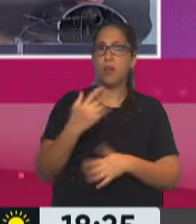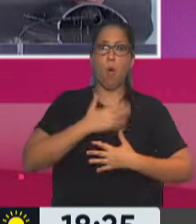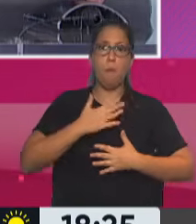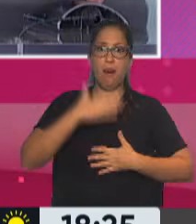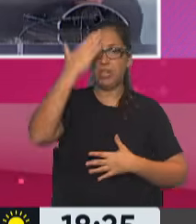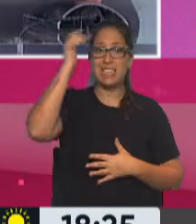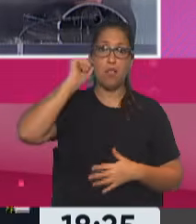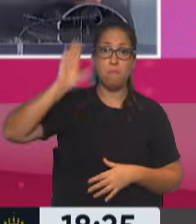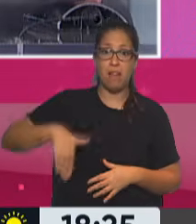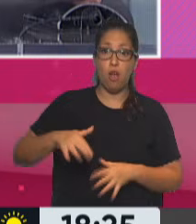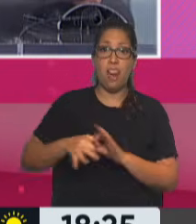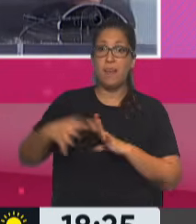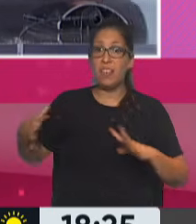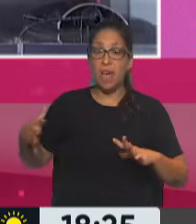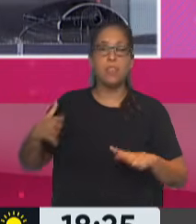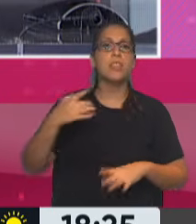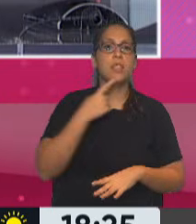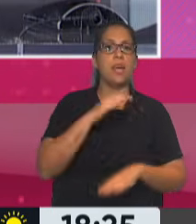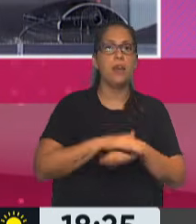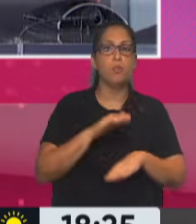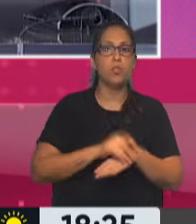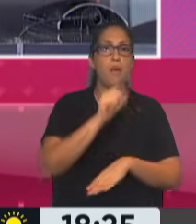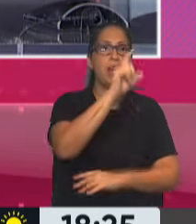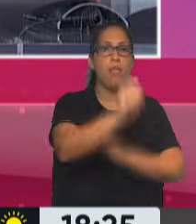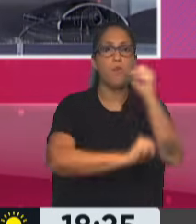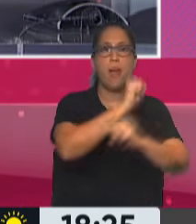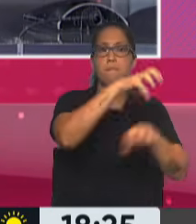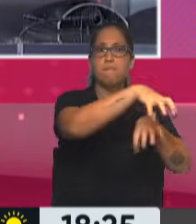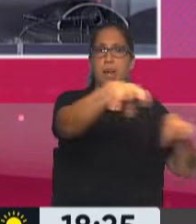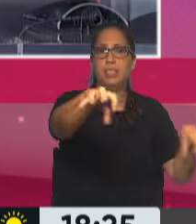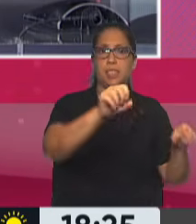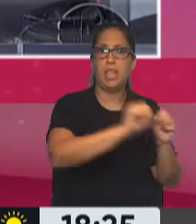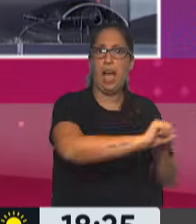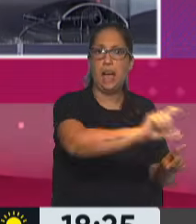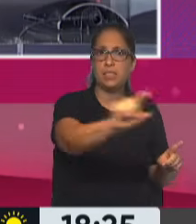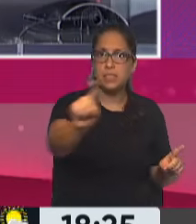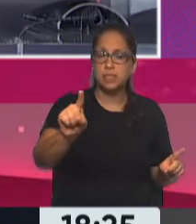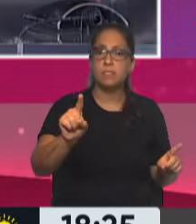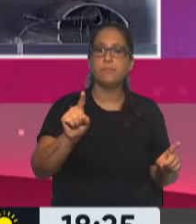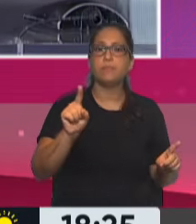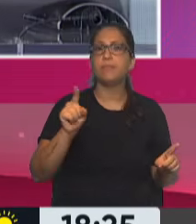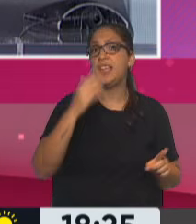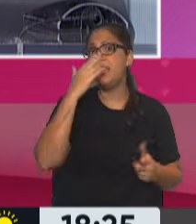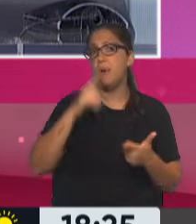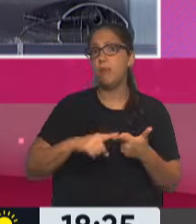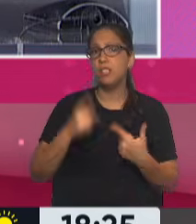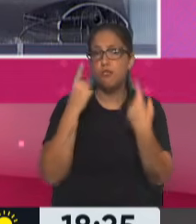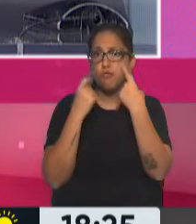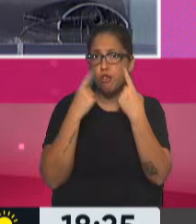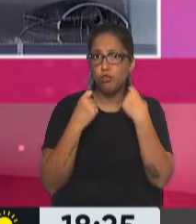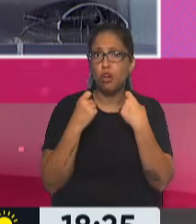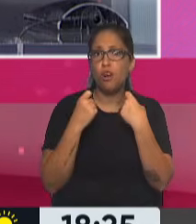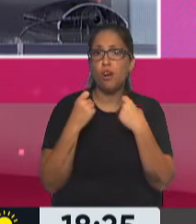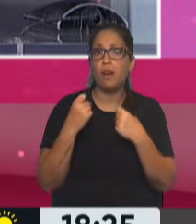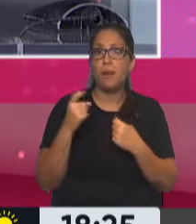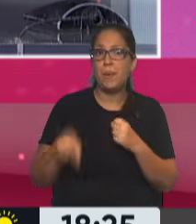de 15 años, establece la responsabilidad a un proveedor y al mismo tiempo, en la parte de la verificación, lo que termina siendo este acto